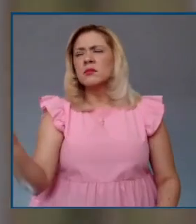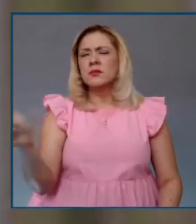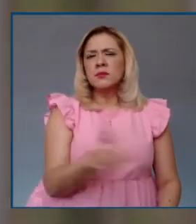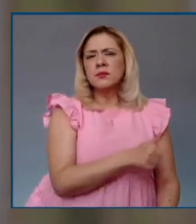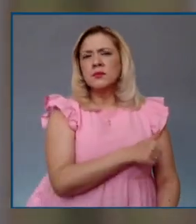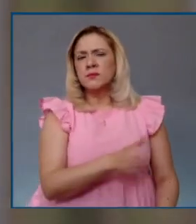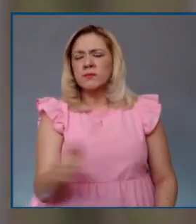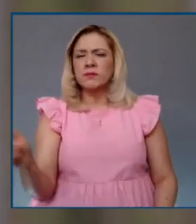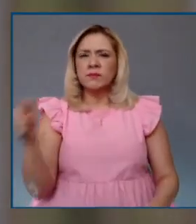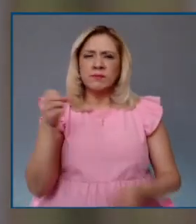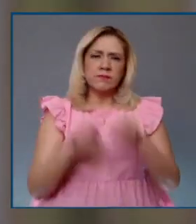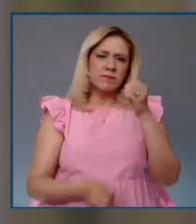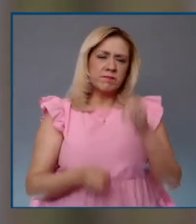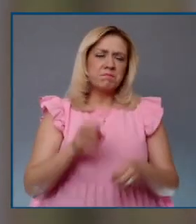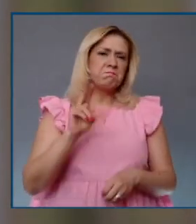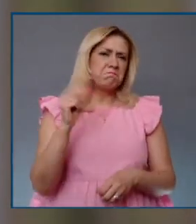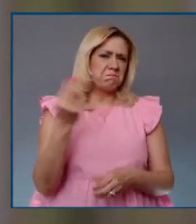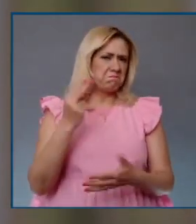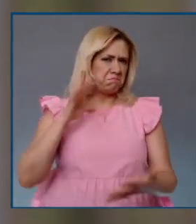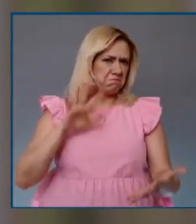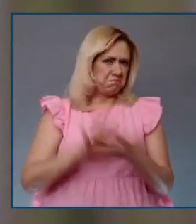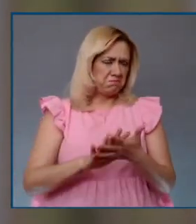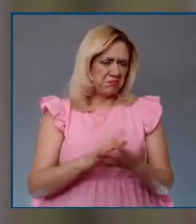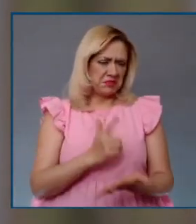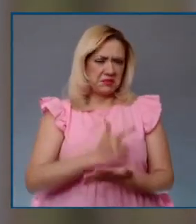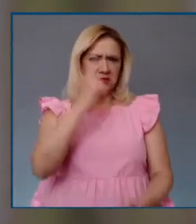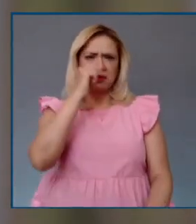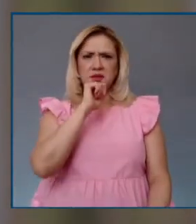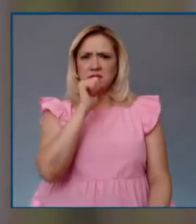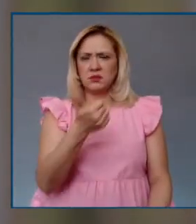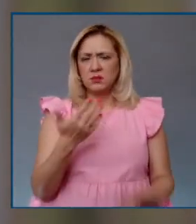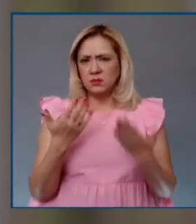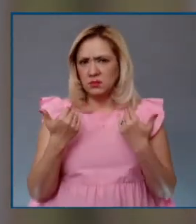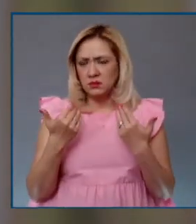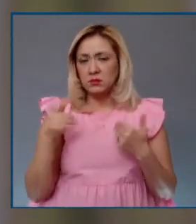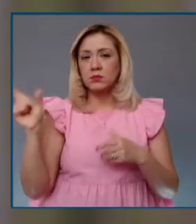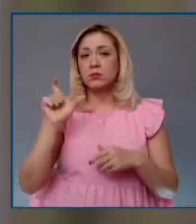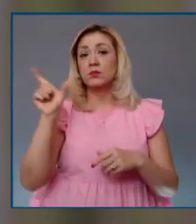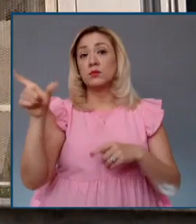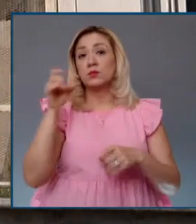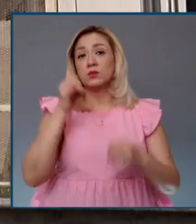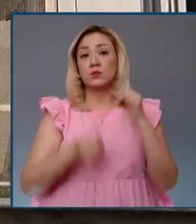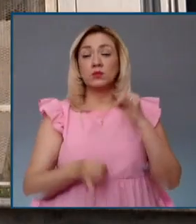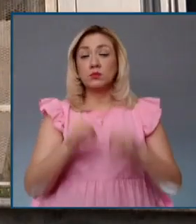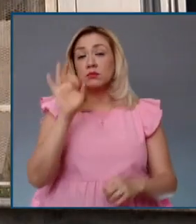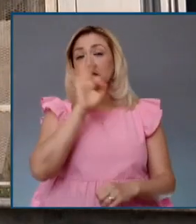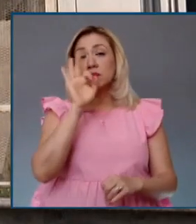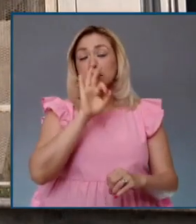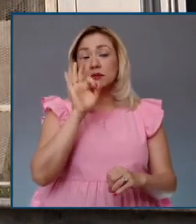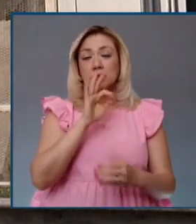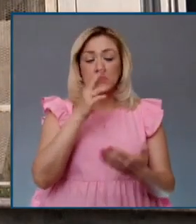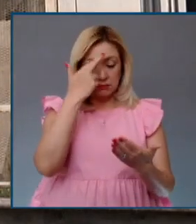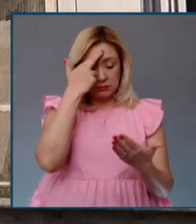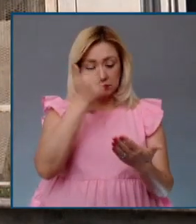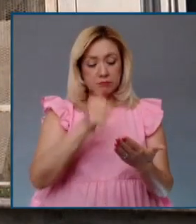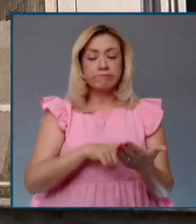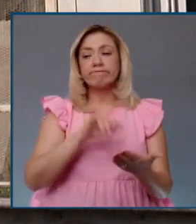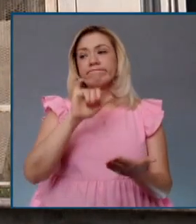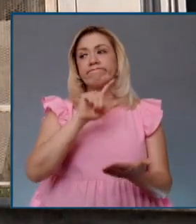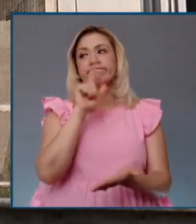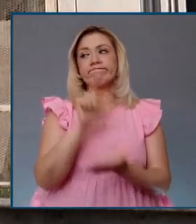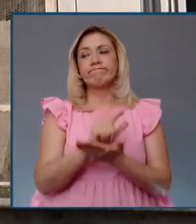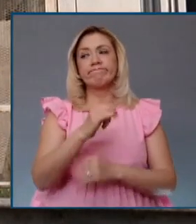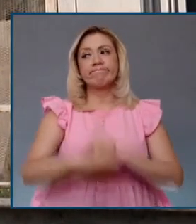procede la prisión preventiva oficiosa, cuando el juez de distrito la concede por considerarla inconvencional, también debe surtir efectos de